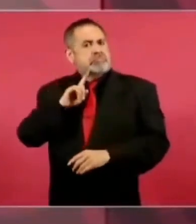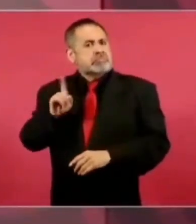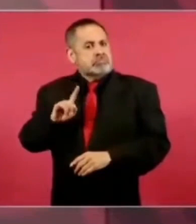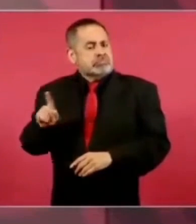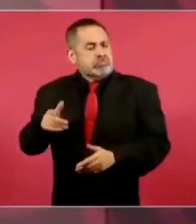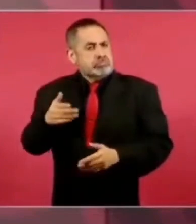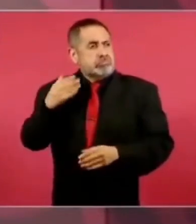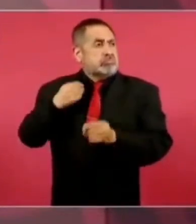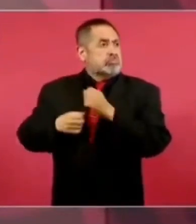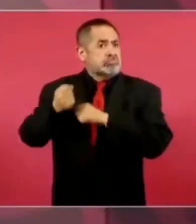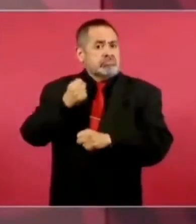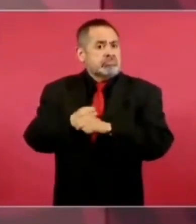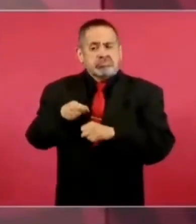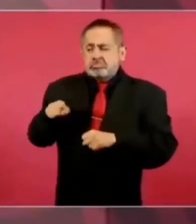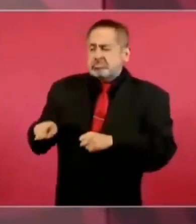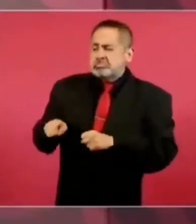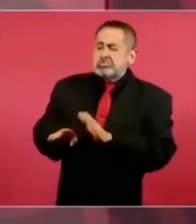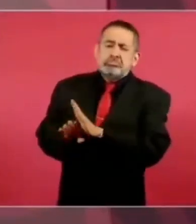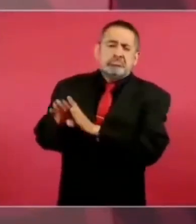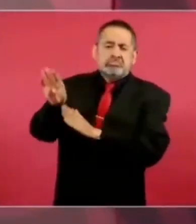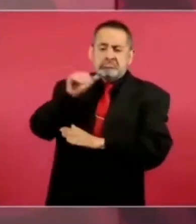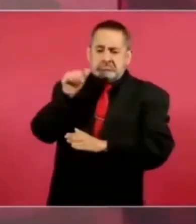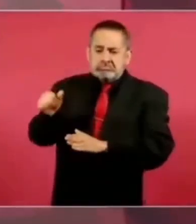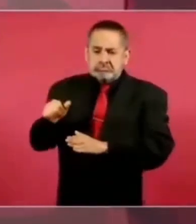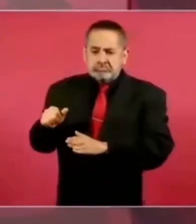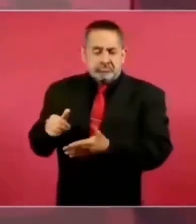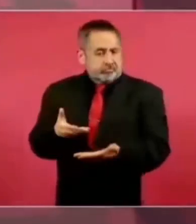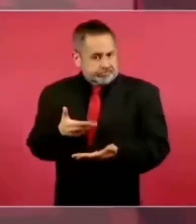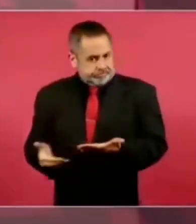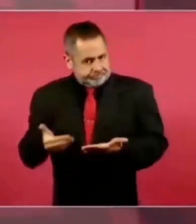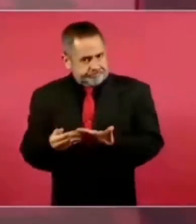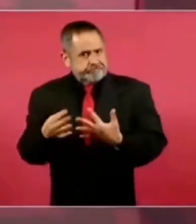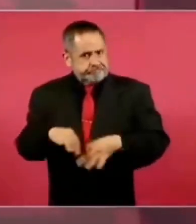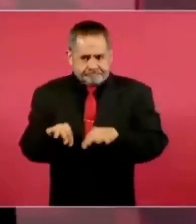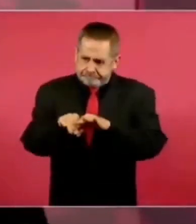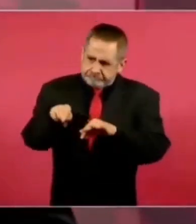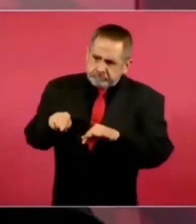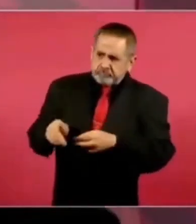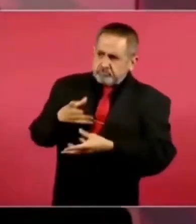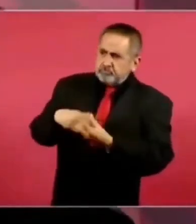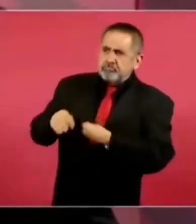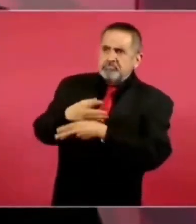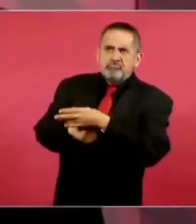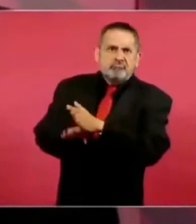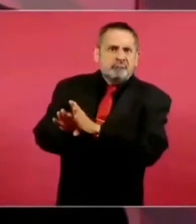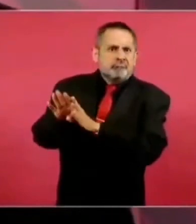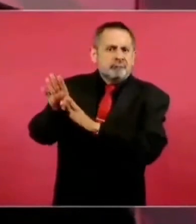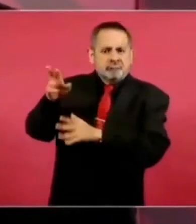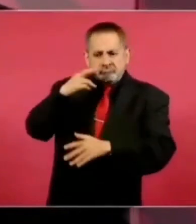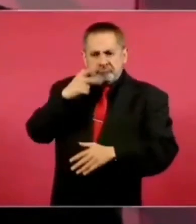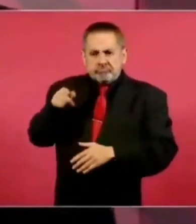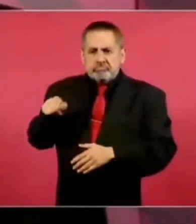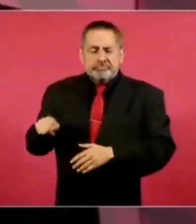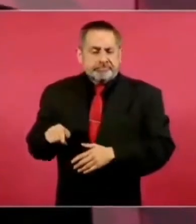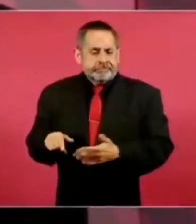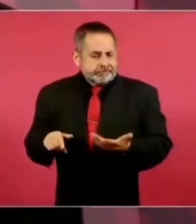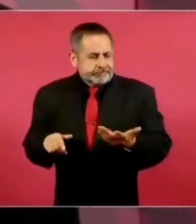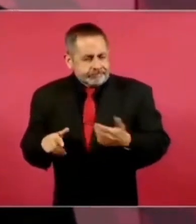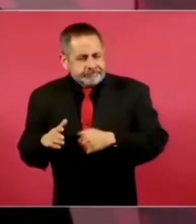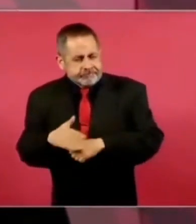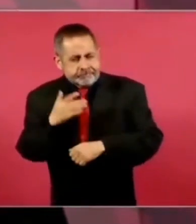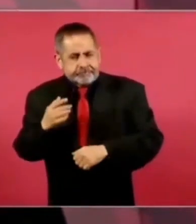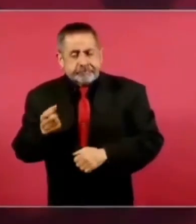en años. ¿Y por qué es importante? Bueno, porque la población más pobre de